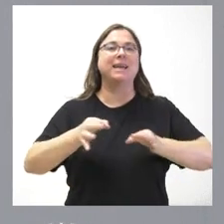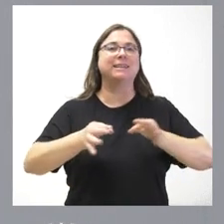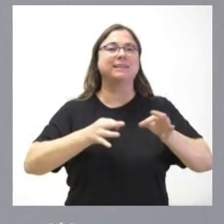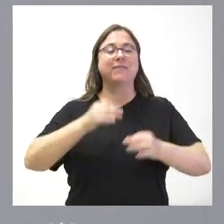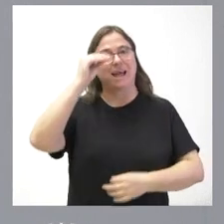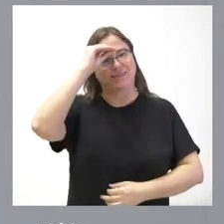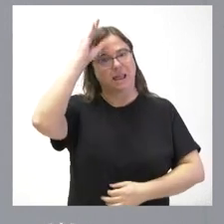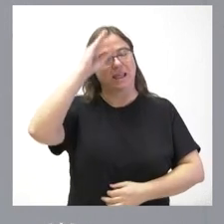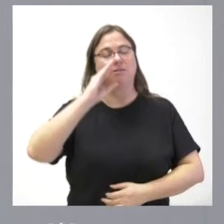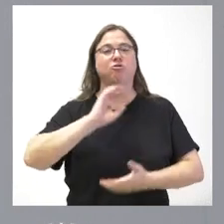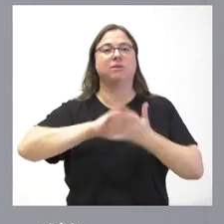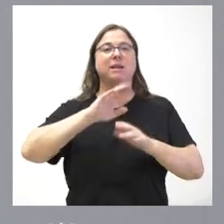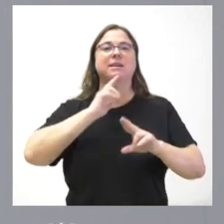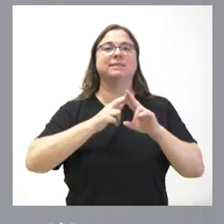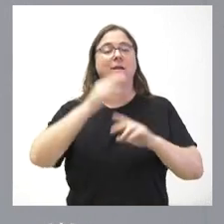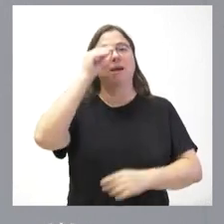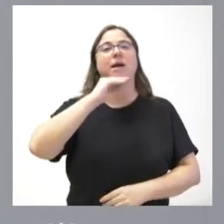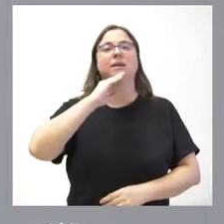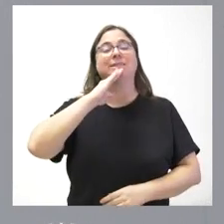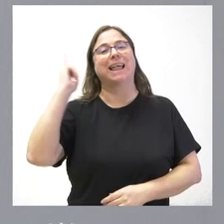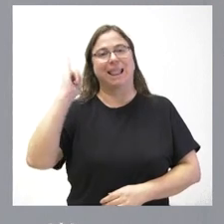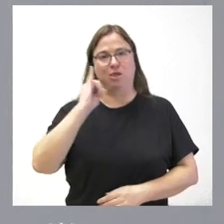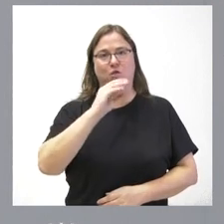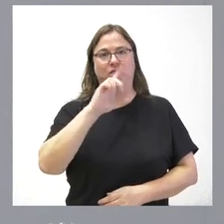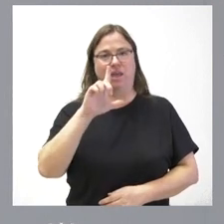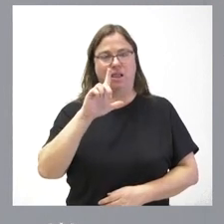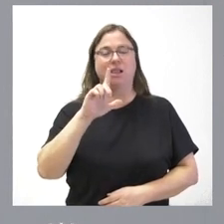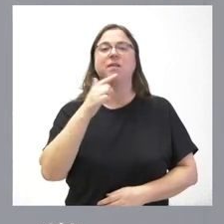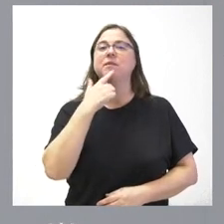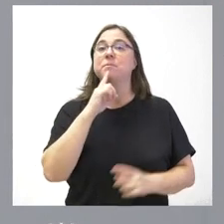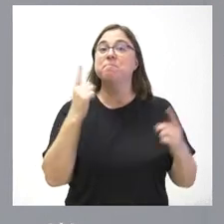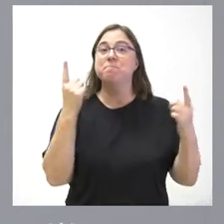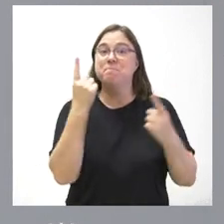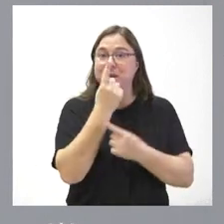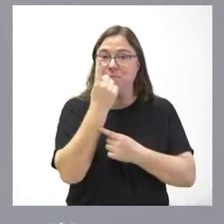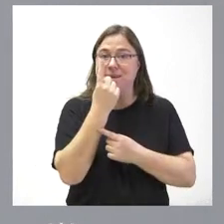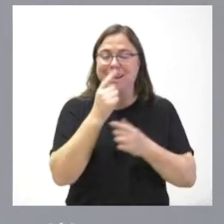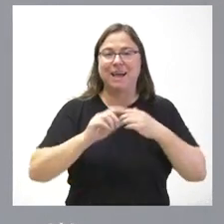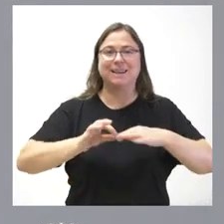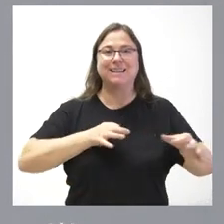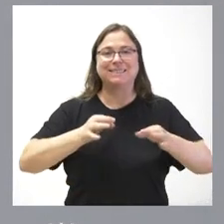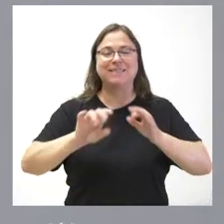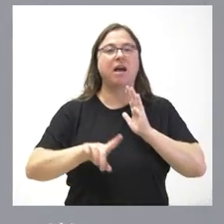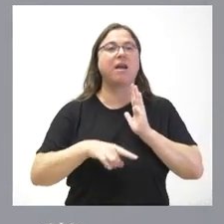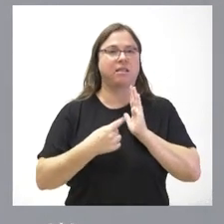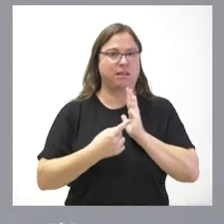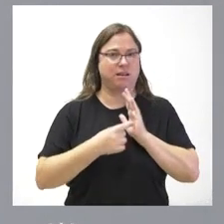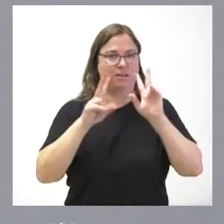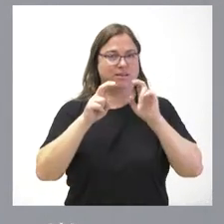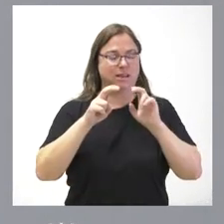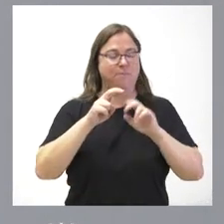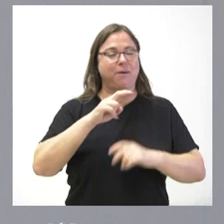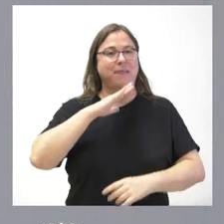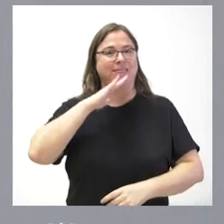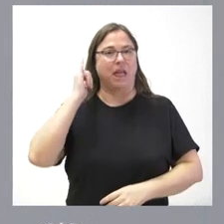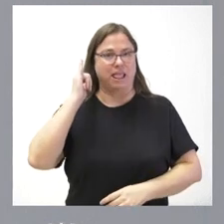de Castilla y león talento cil Esta es la primera estrategia integral sobre el talento que se